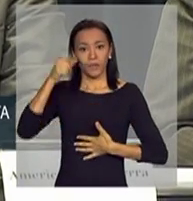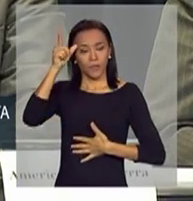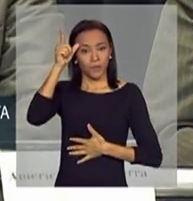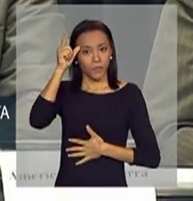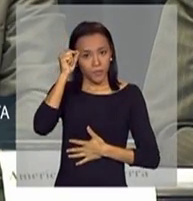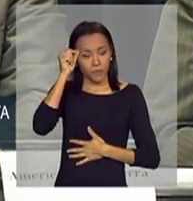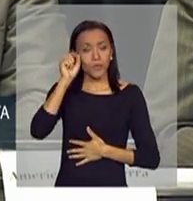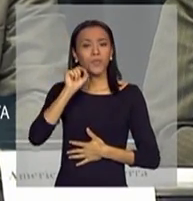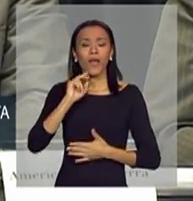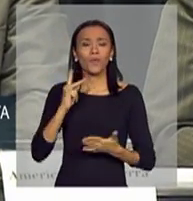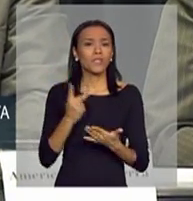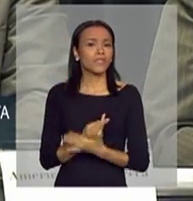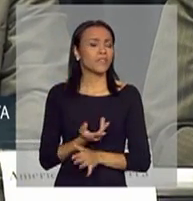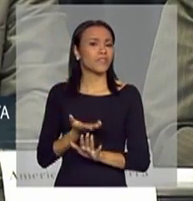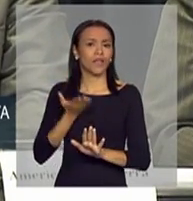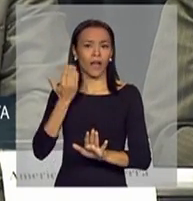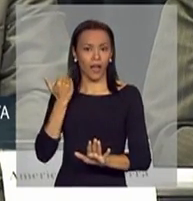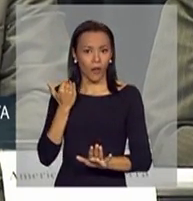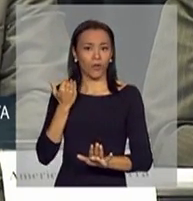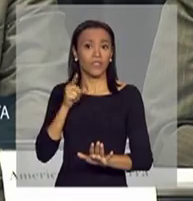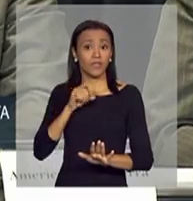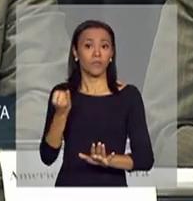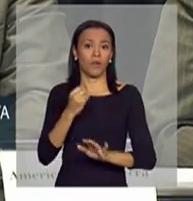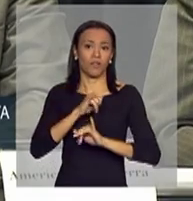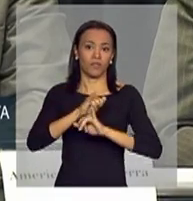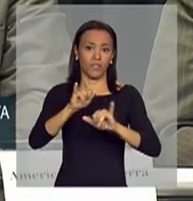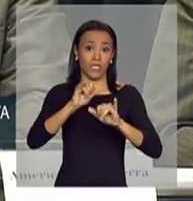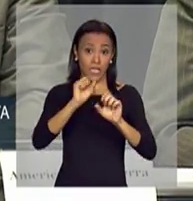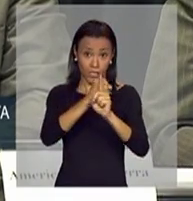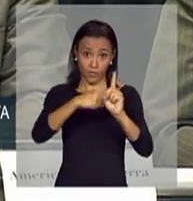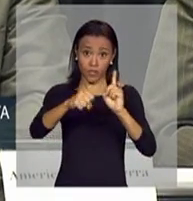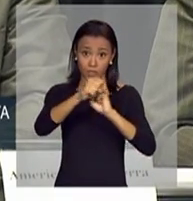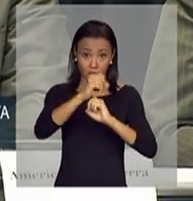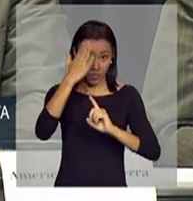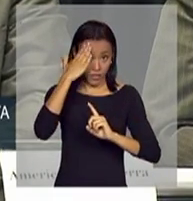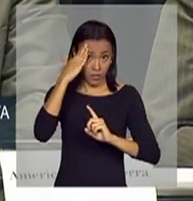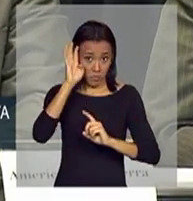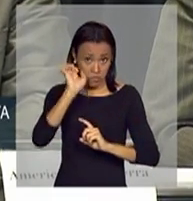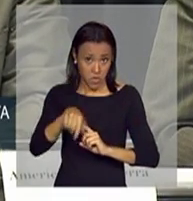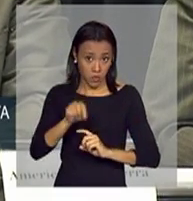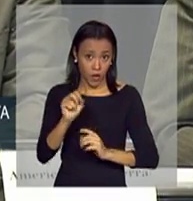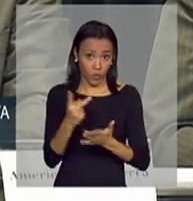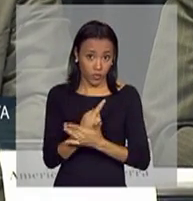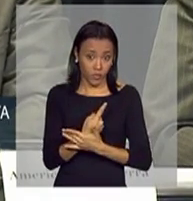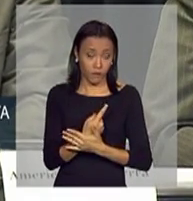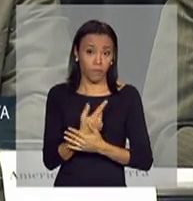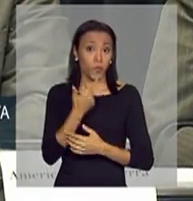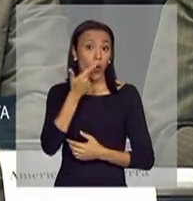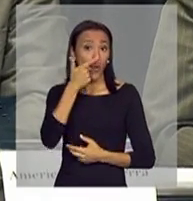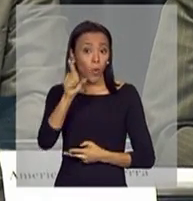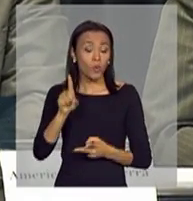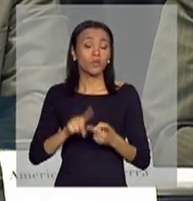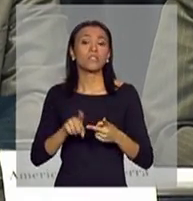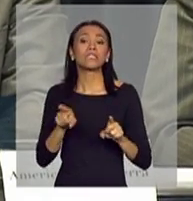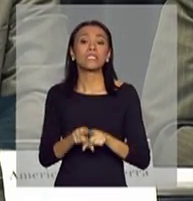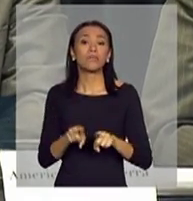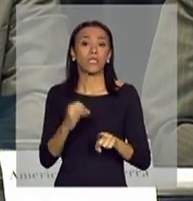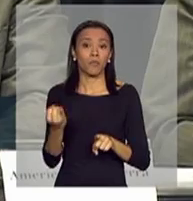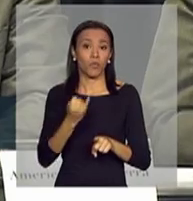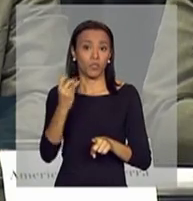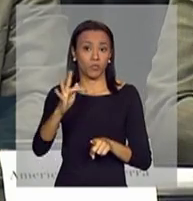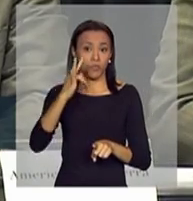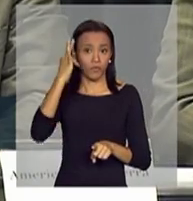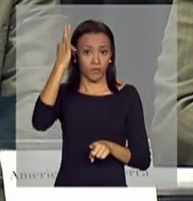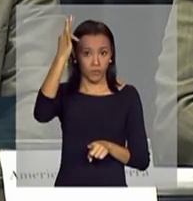ocurrió en este país y que la sociedad entera tiene conocimiento de ello. Por otra parte, es importante hacia el futuro